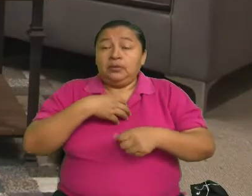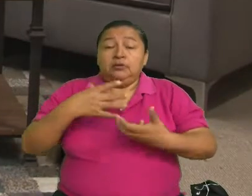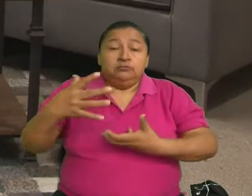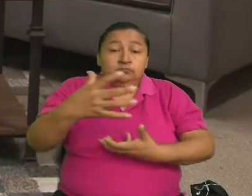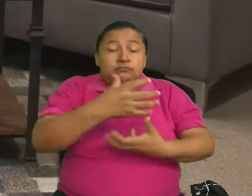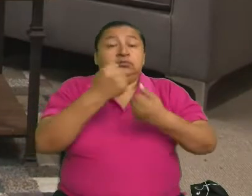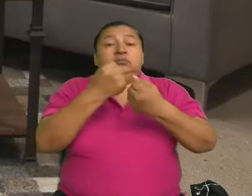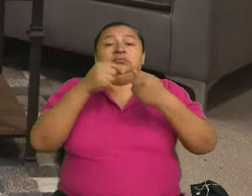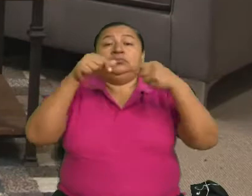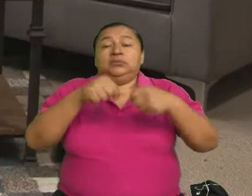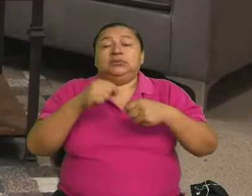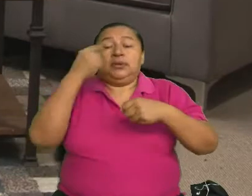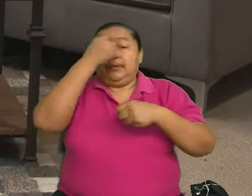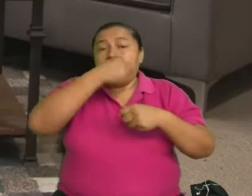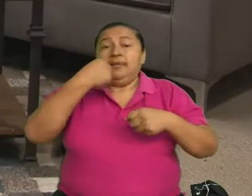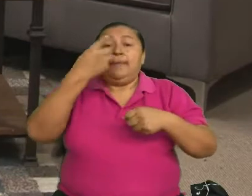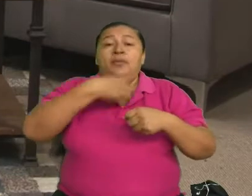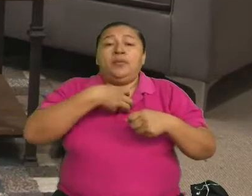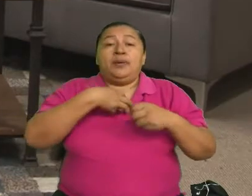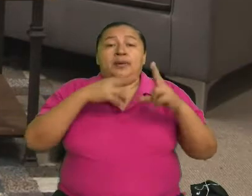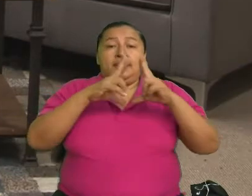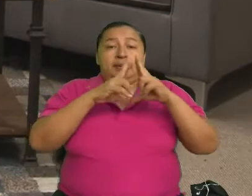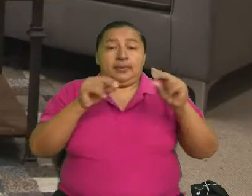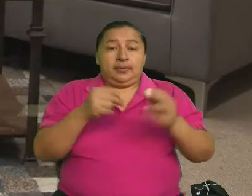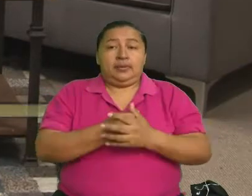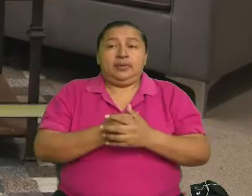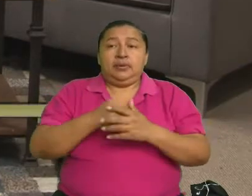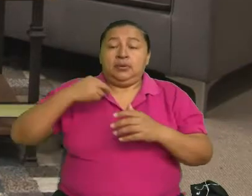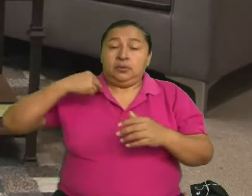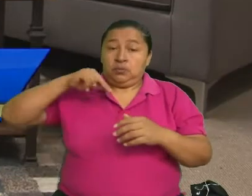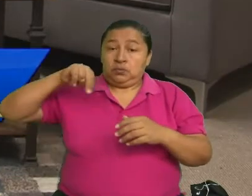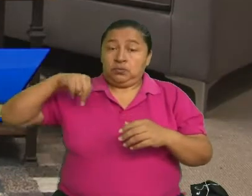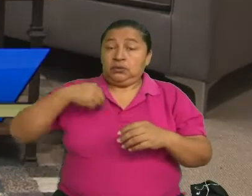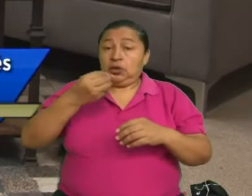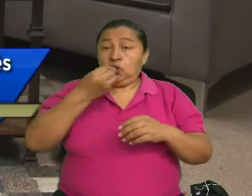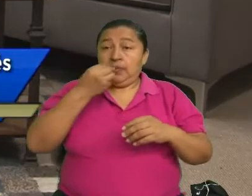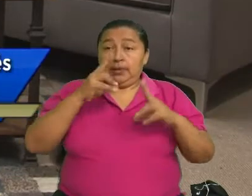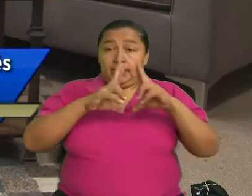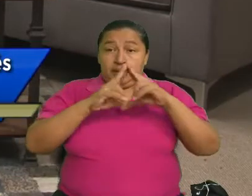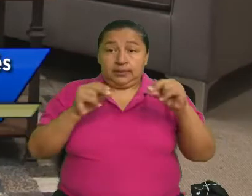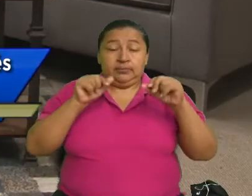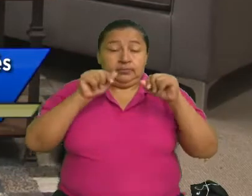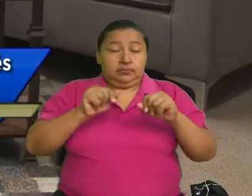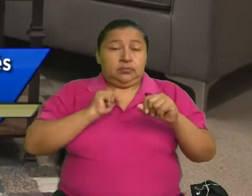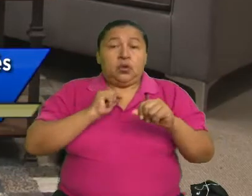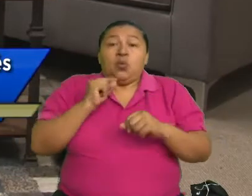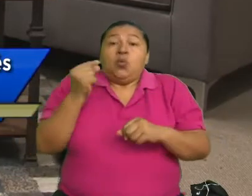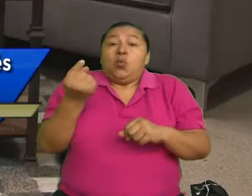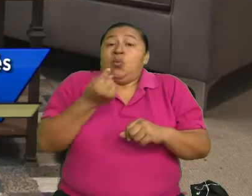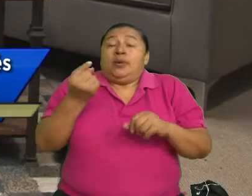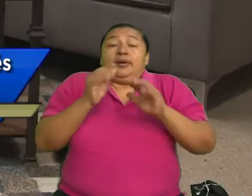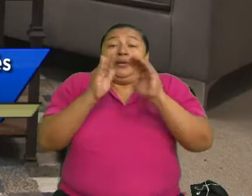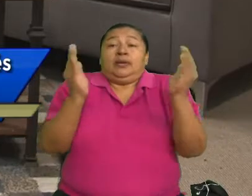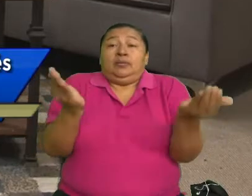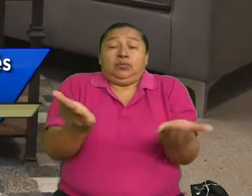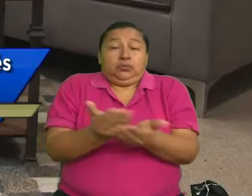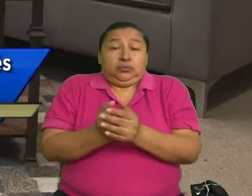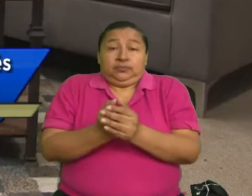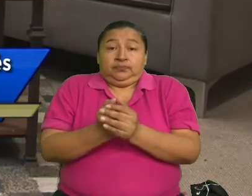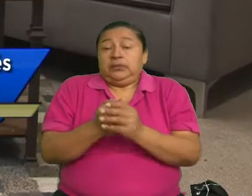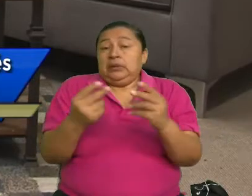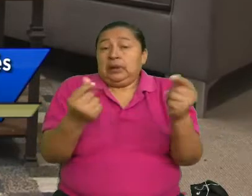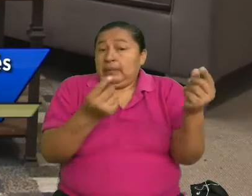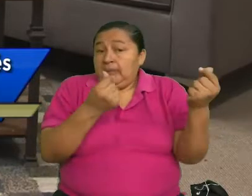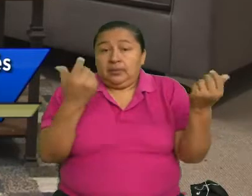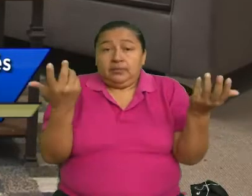identidad de nosotros. Nuestra comida nicaragüense es única en el mundo y es rápida